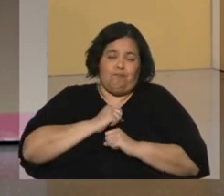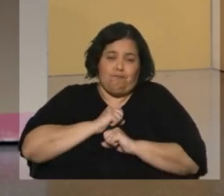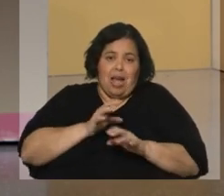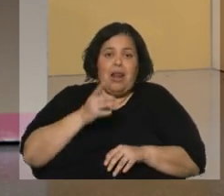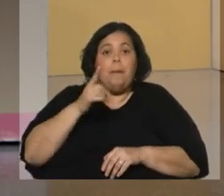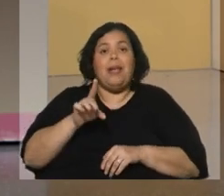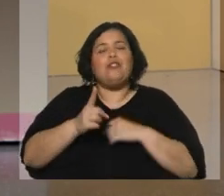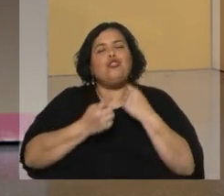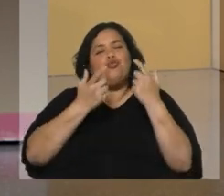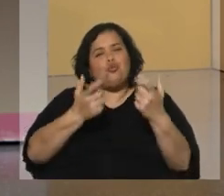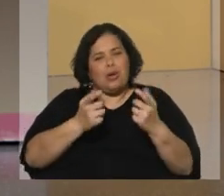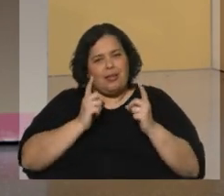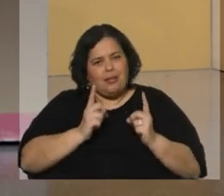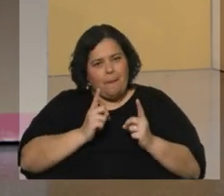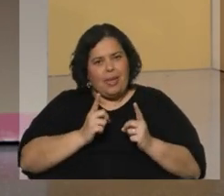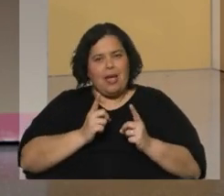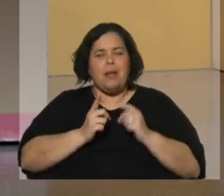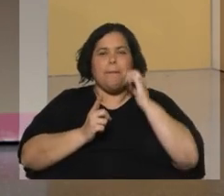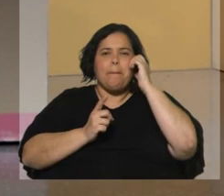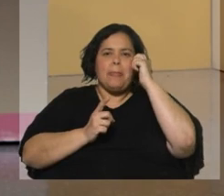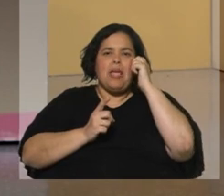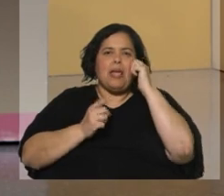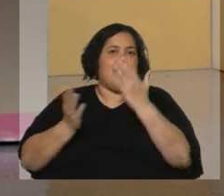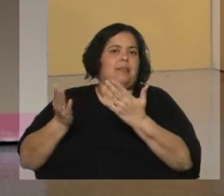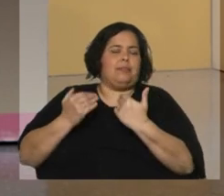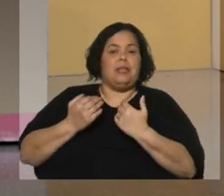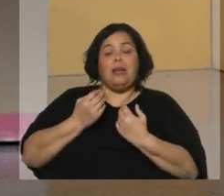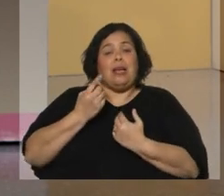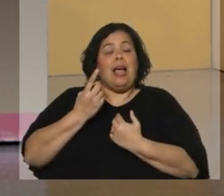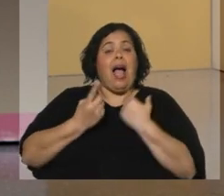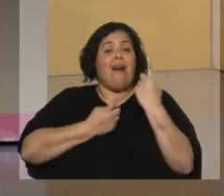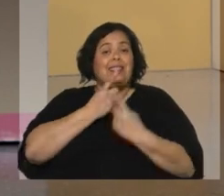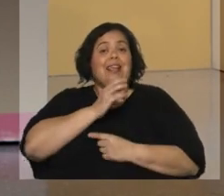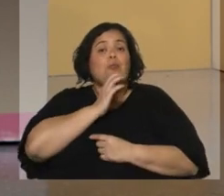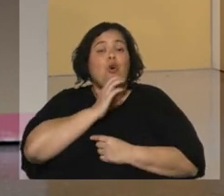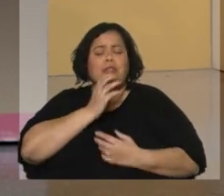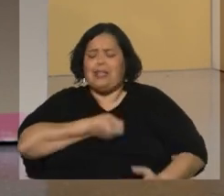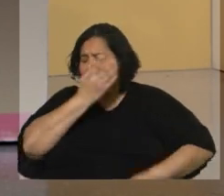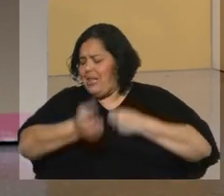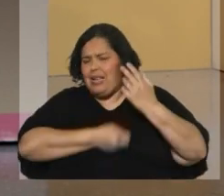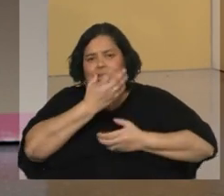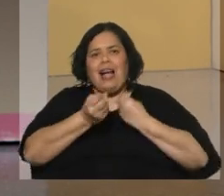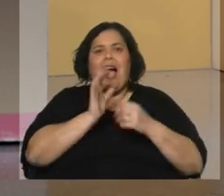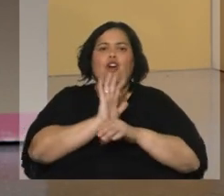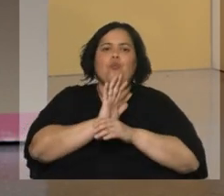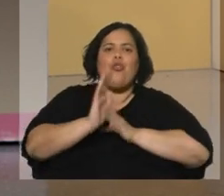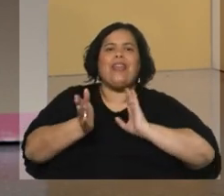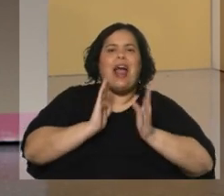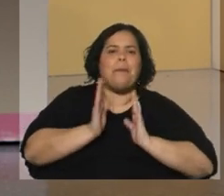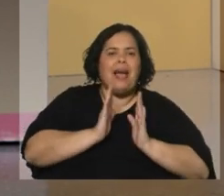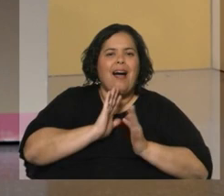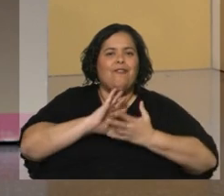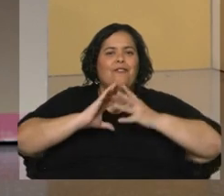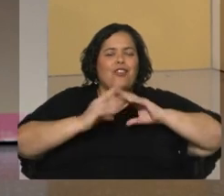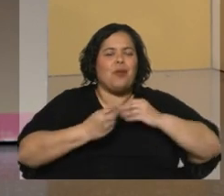eso es una suerte que no la que no la elegí yo sino que vino dada que muchas veces el humor es catártico y es y es terapéutico y el humor a